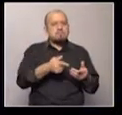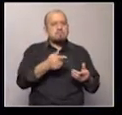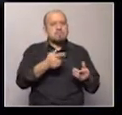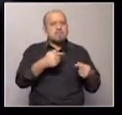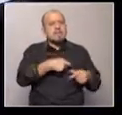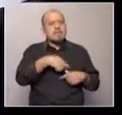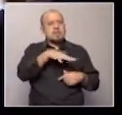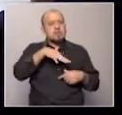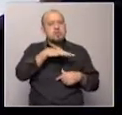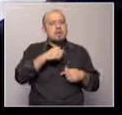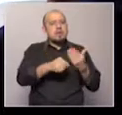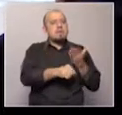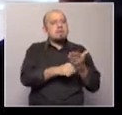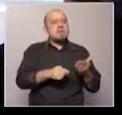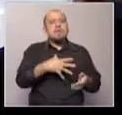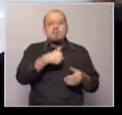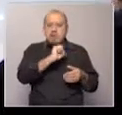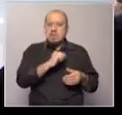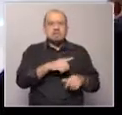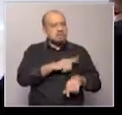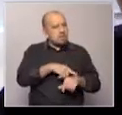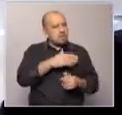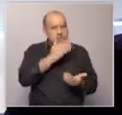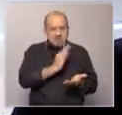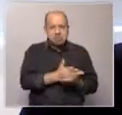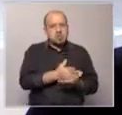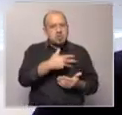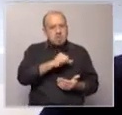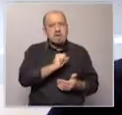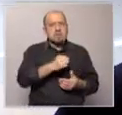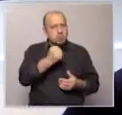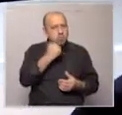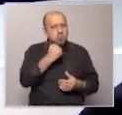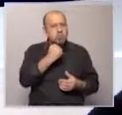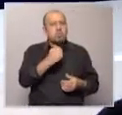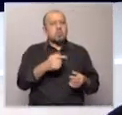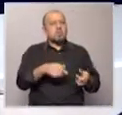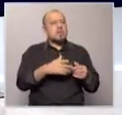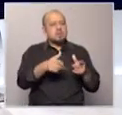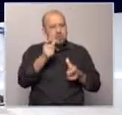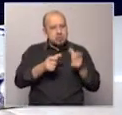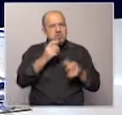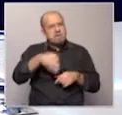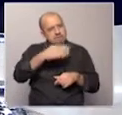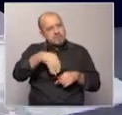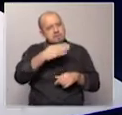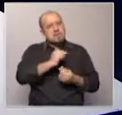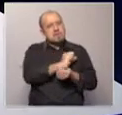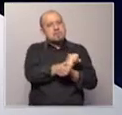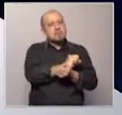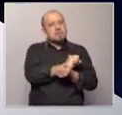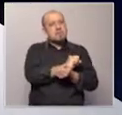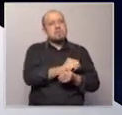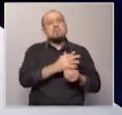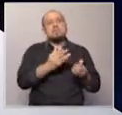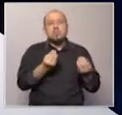sigue pidiendo penas más duras más extensas que la gente vaya a la cárcel no vamos por buen camino